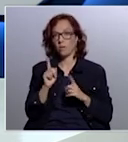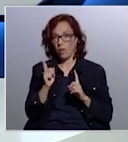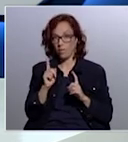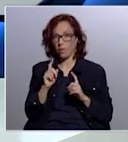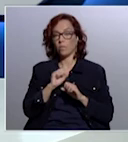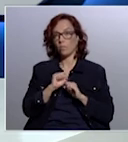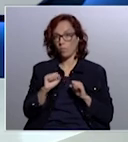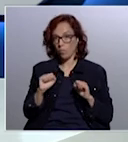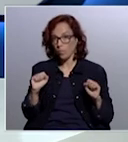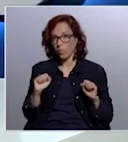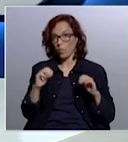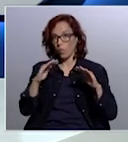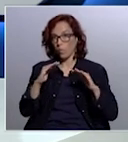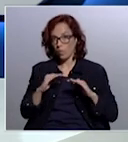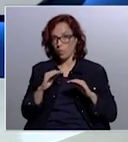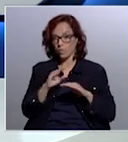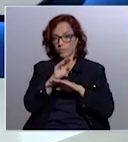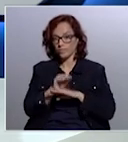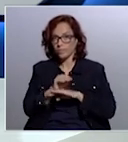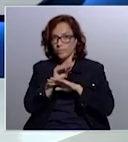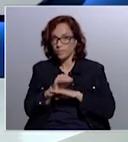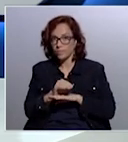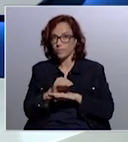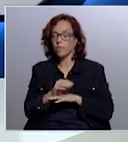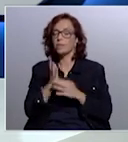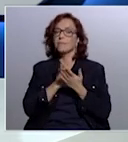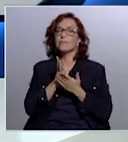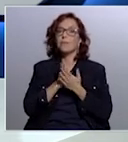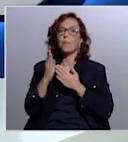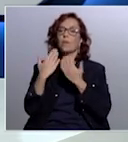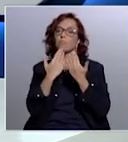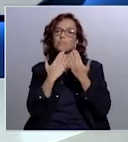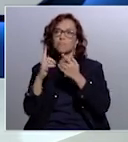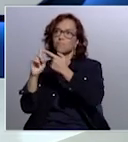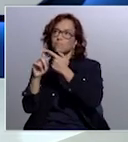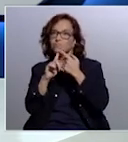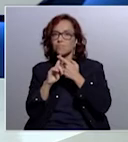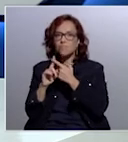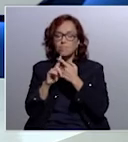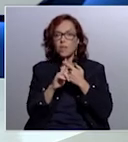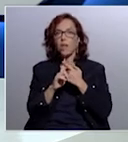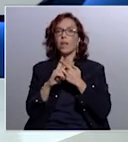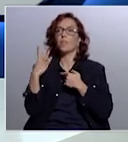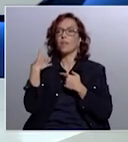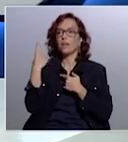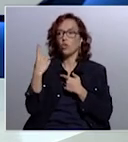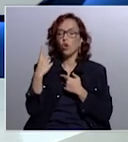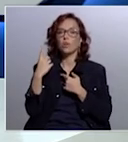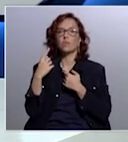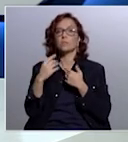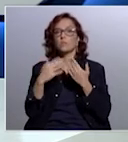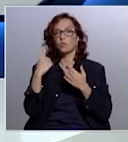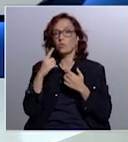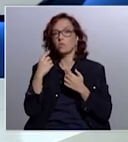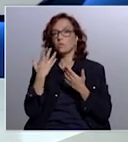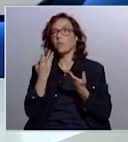posible hacer esa triangulación entonces estamos que teniendo un diálogo constante con directores de otros teatros con productores buscando qué es lo